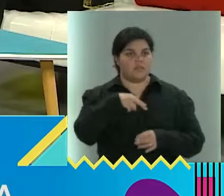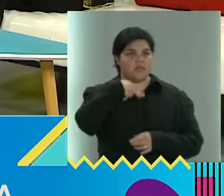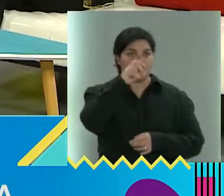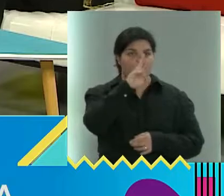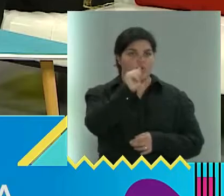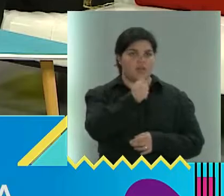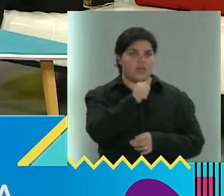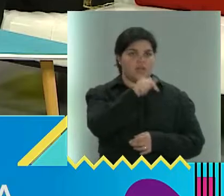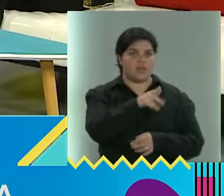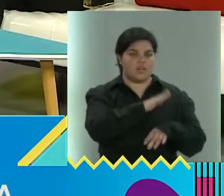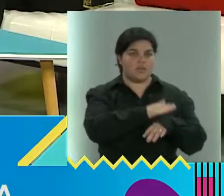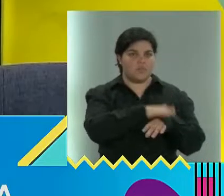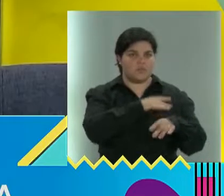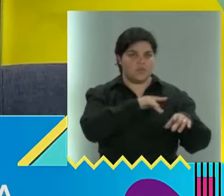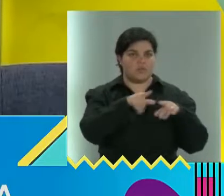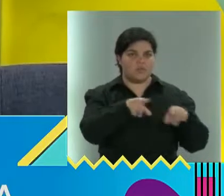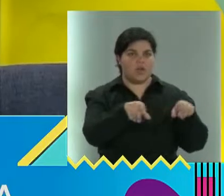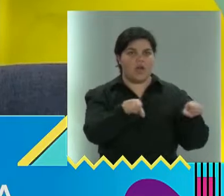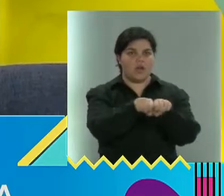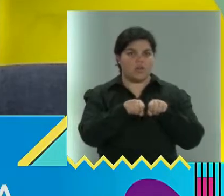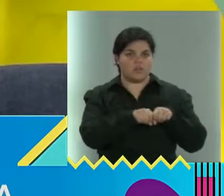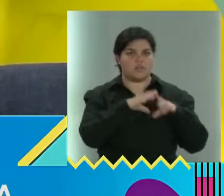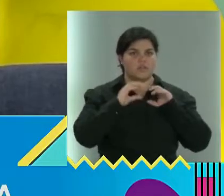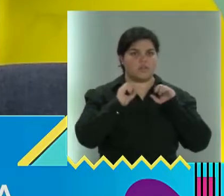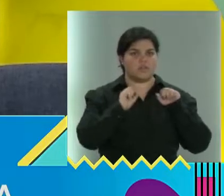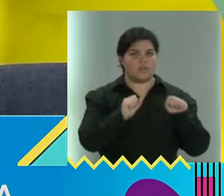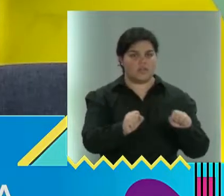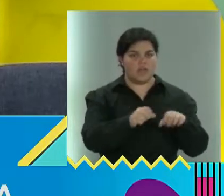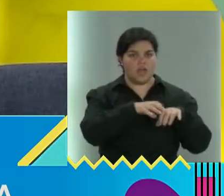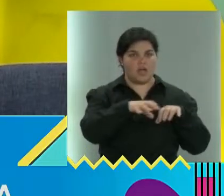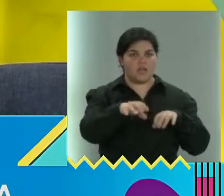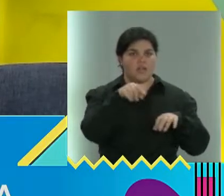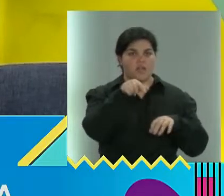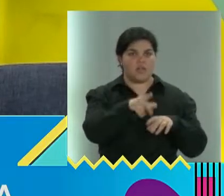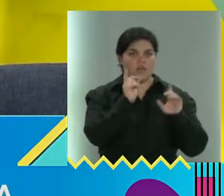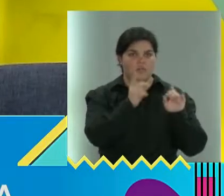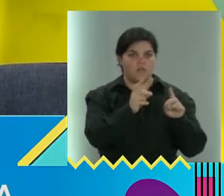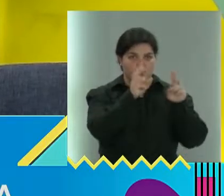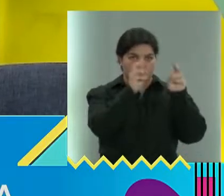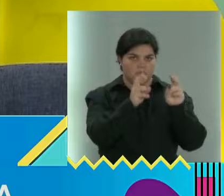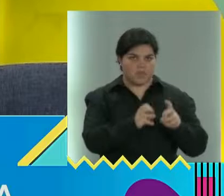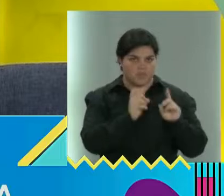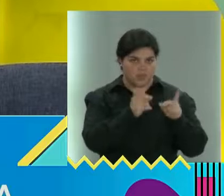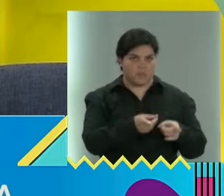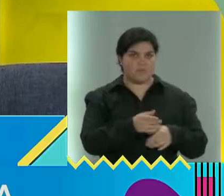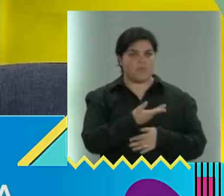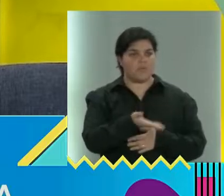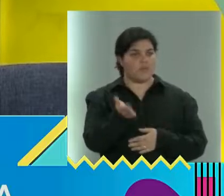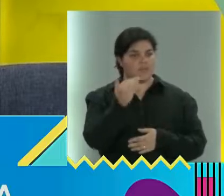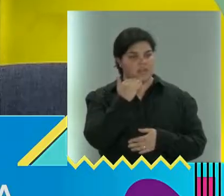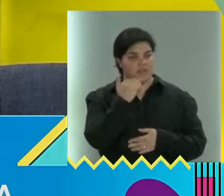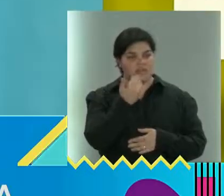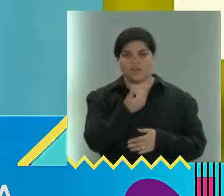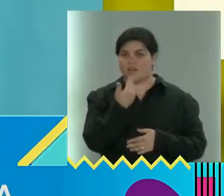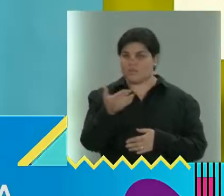Marlia, coordinadora de articulación institucional de la Secretaría Académica, profesora e investigadora. Buenas tardes, Carolina. Buenas tardes, gracias